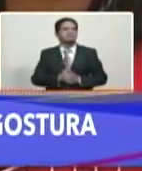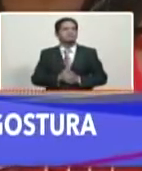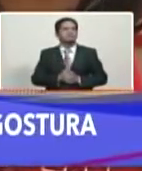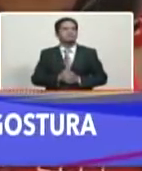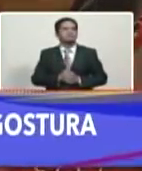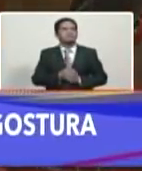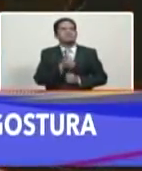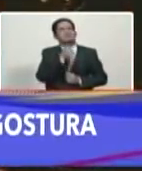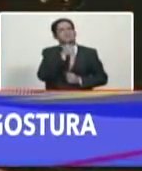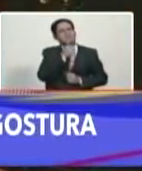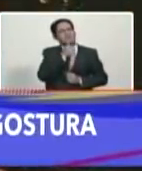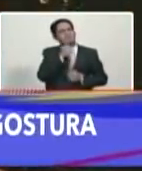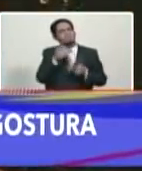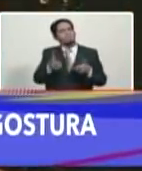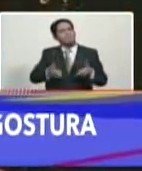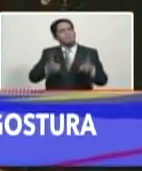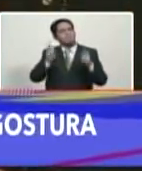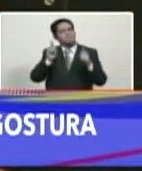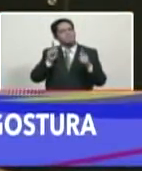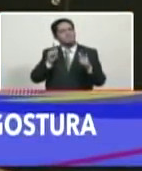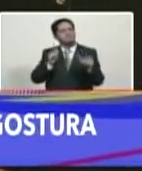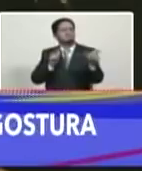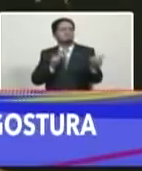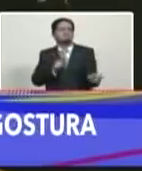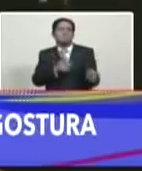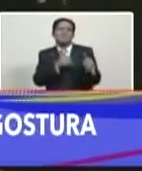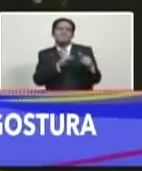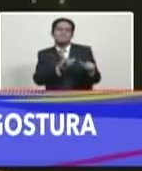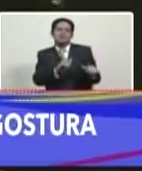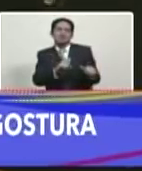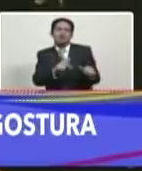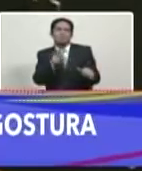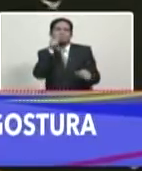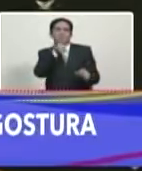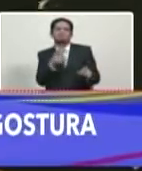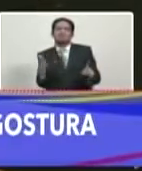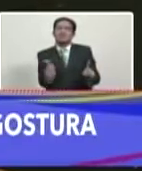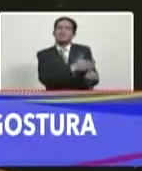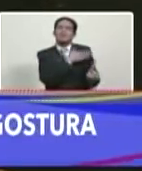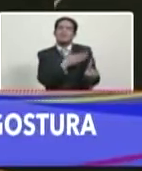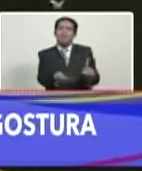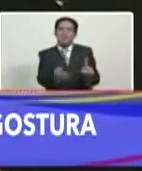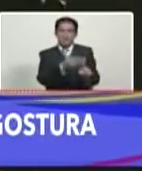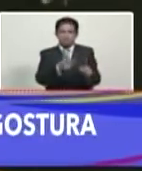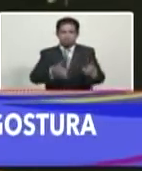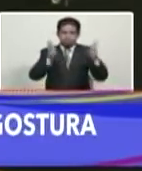¿Quién pudiera permitir que un hijo o una hija a alguien le haga algo?